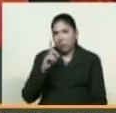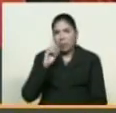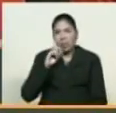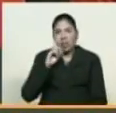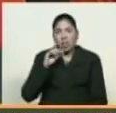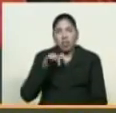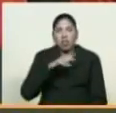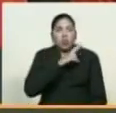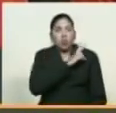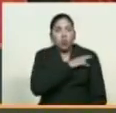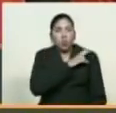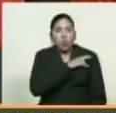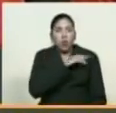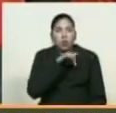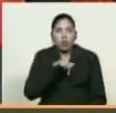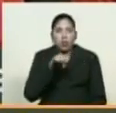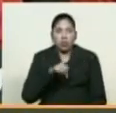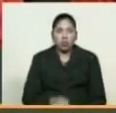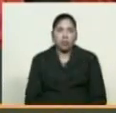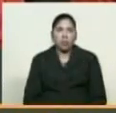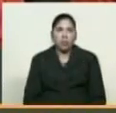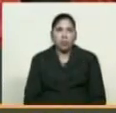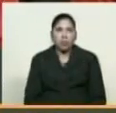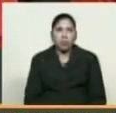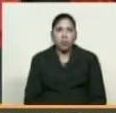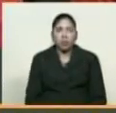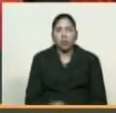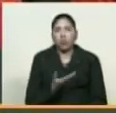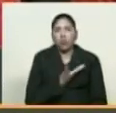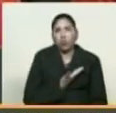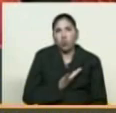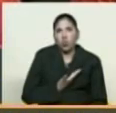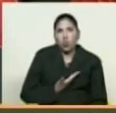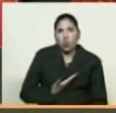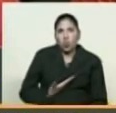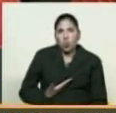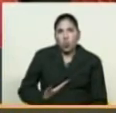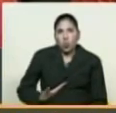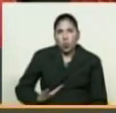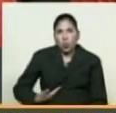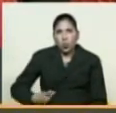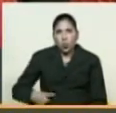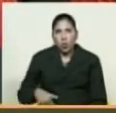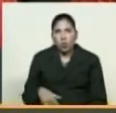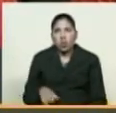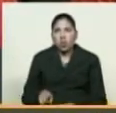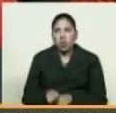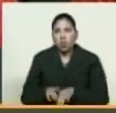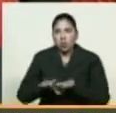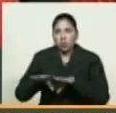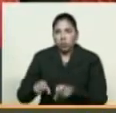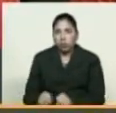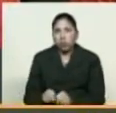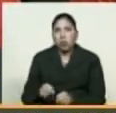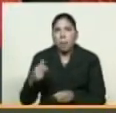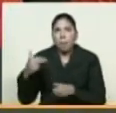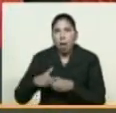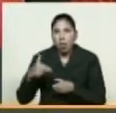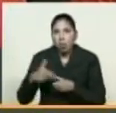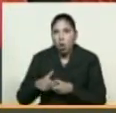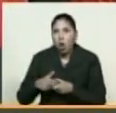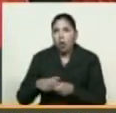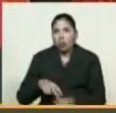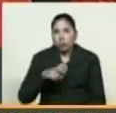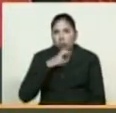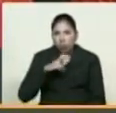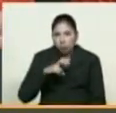dueños de la crisis humanitaria? No, de los recursos naturales de Venezuela. ¿Se repartirán